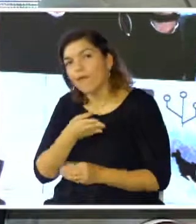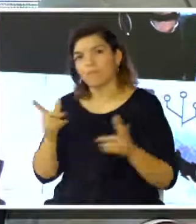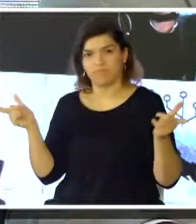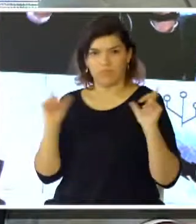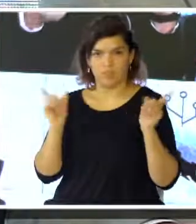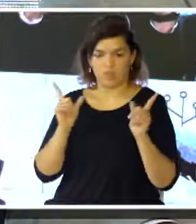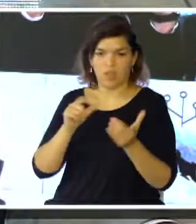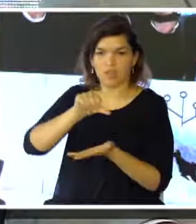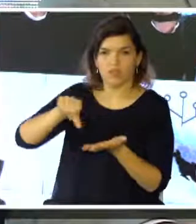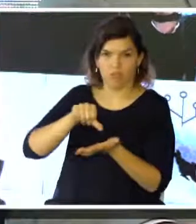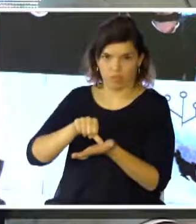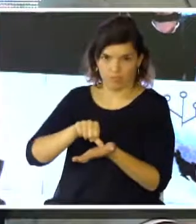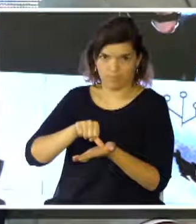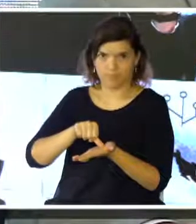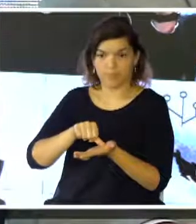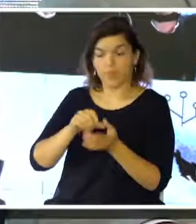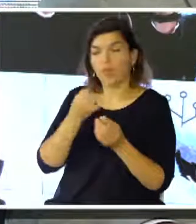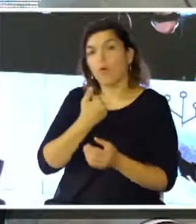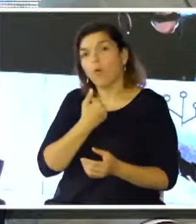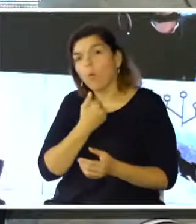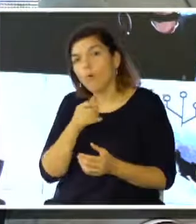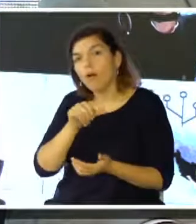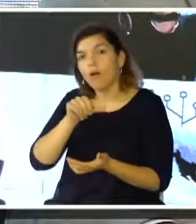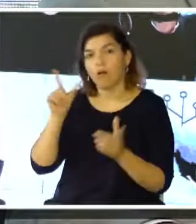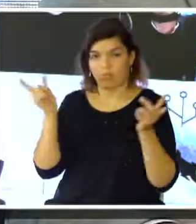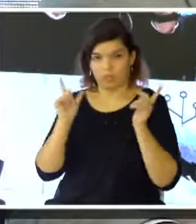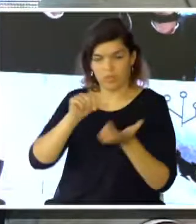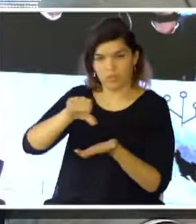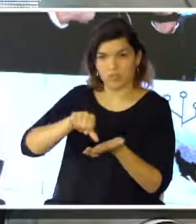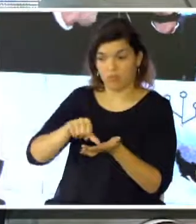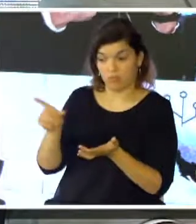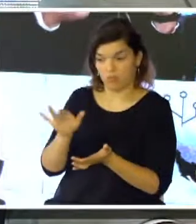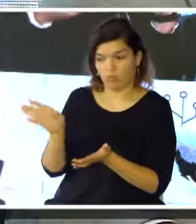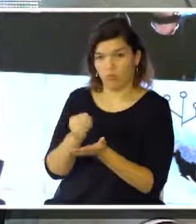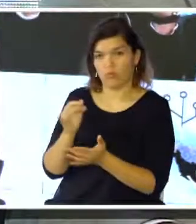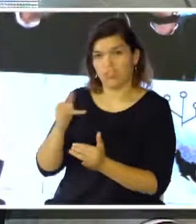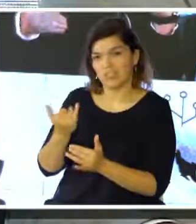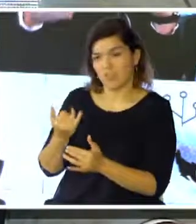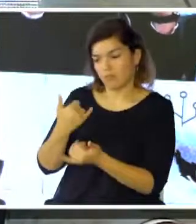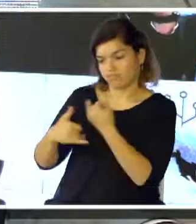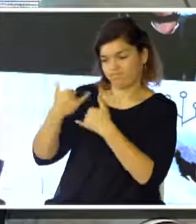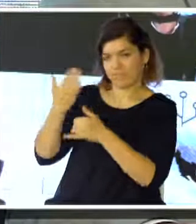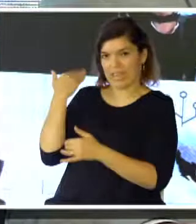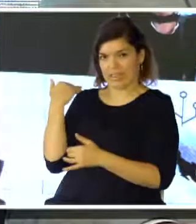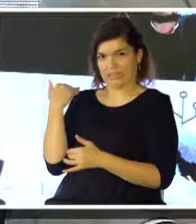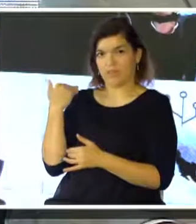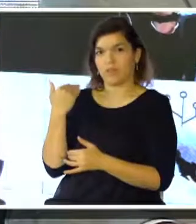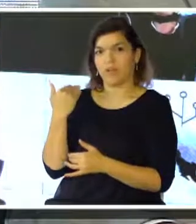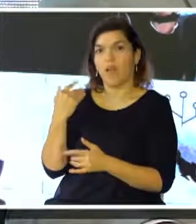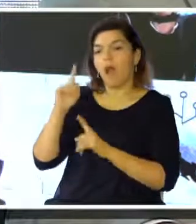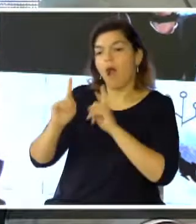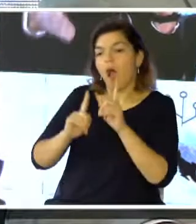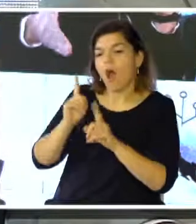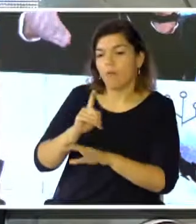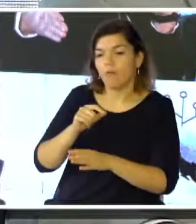su ciudad y bueno disfrutar de su ciudad es todo lo que nosotros nos toca en la operativa frontal de su ciudad es que las calles